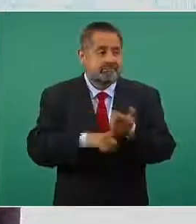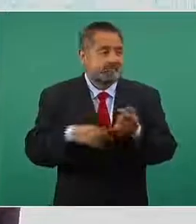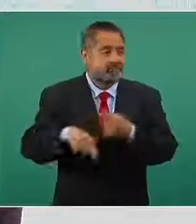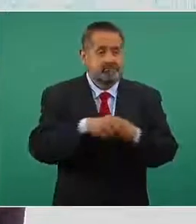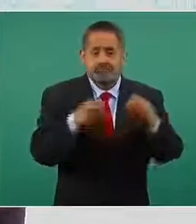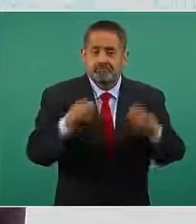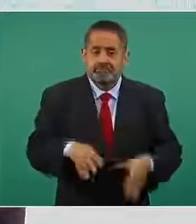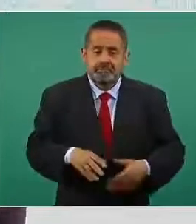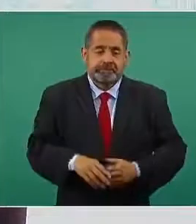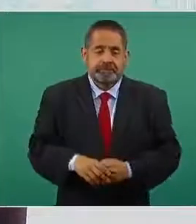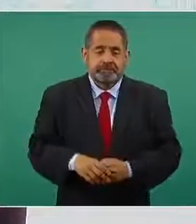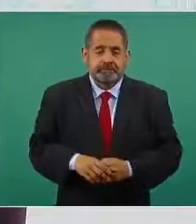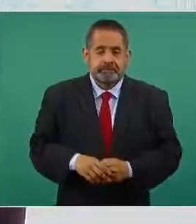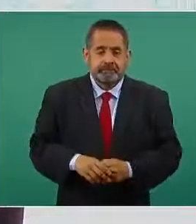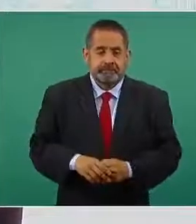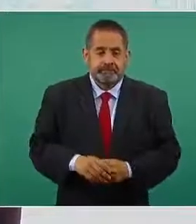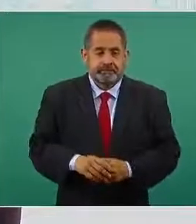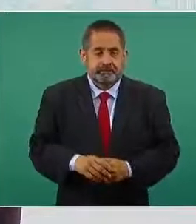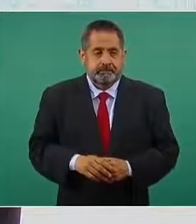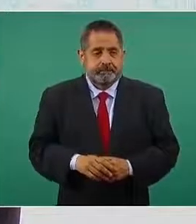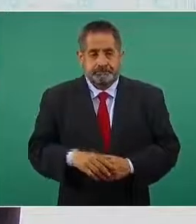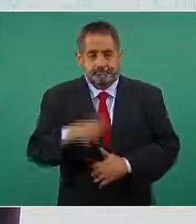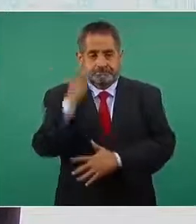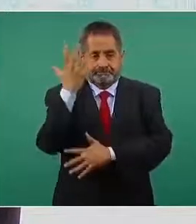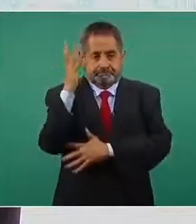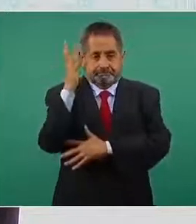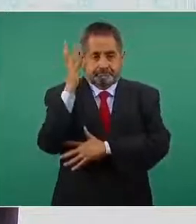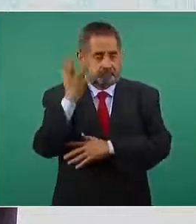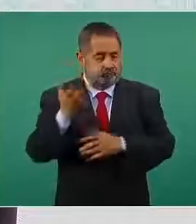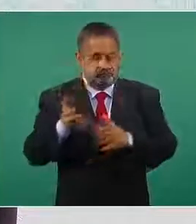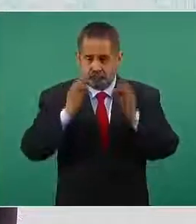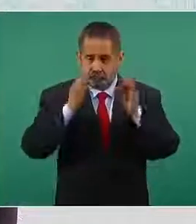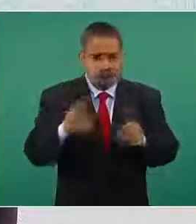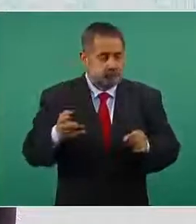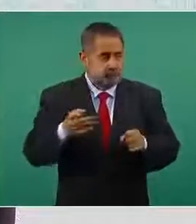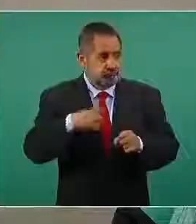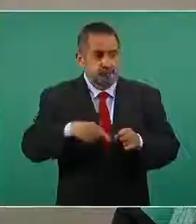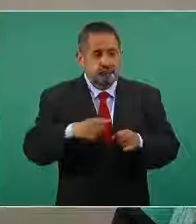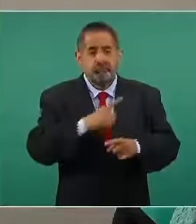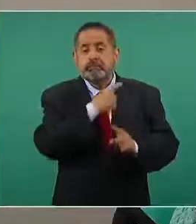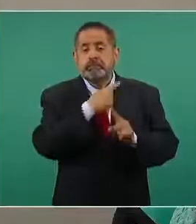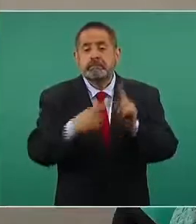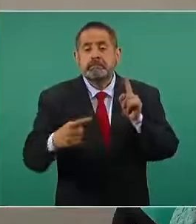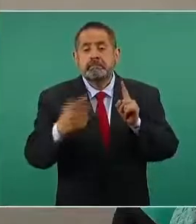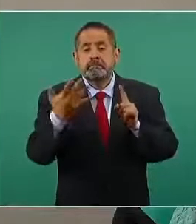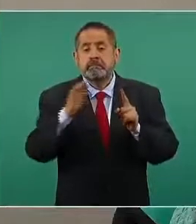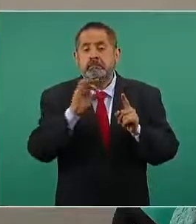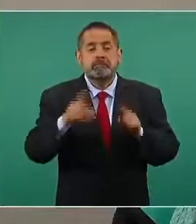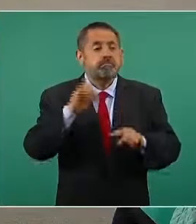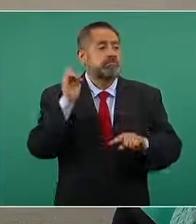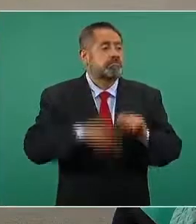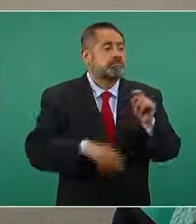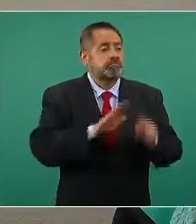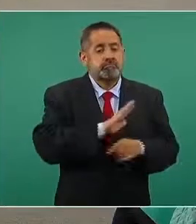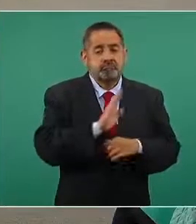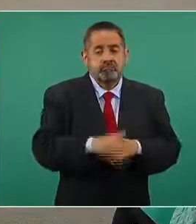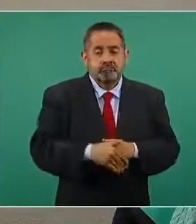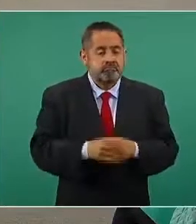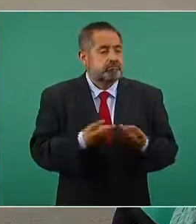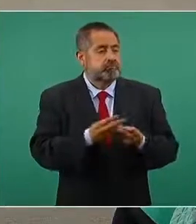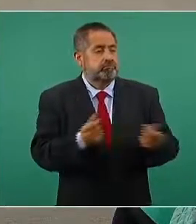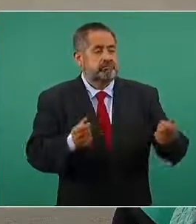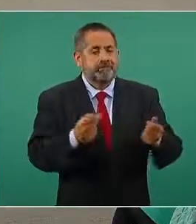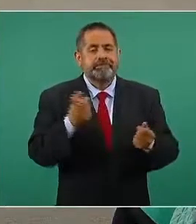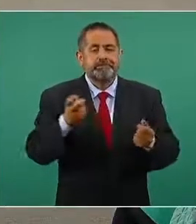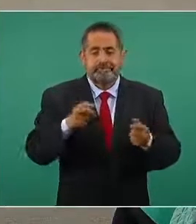población. La mitad de árboles endémicos de la región se murieron y esto fue al momento cuando pasó, en